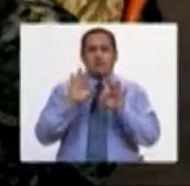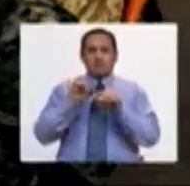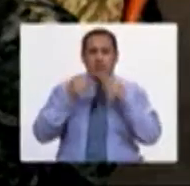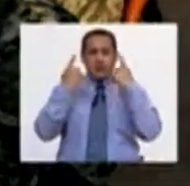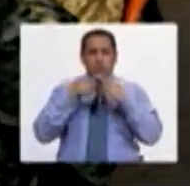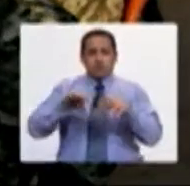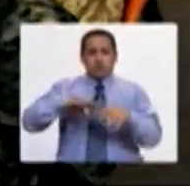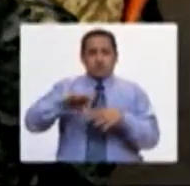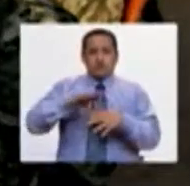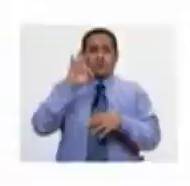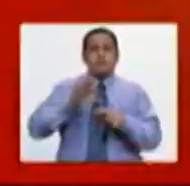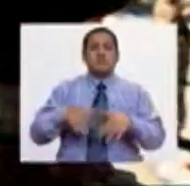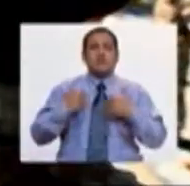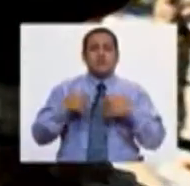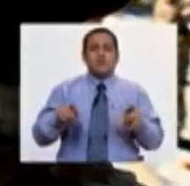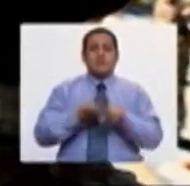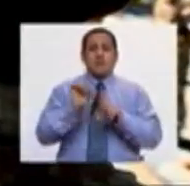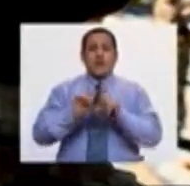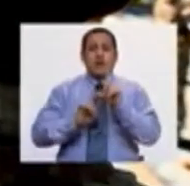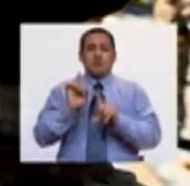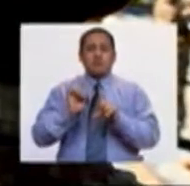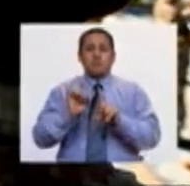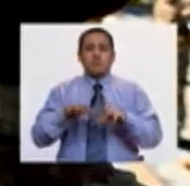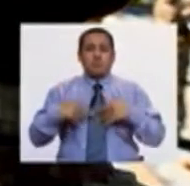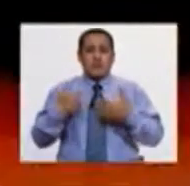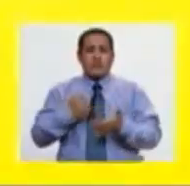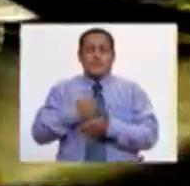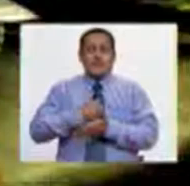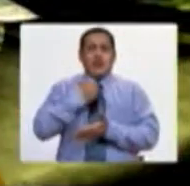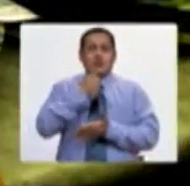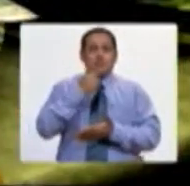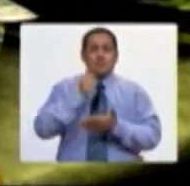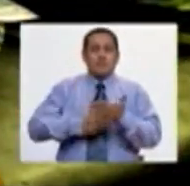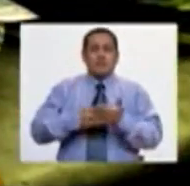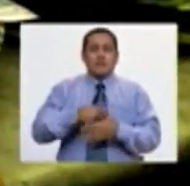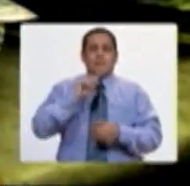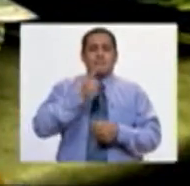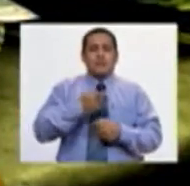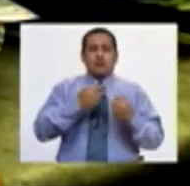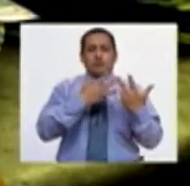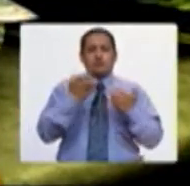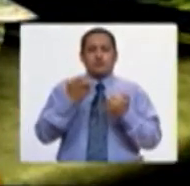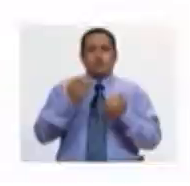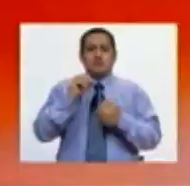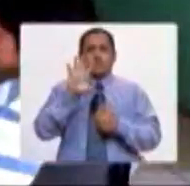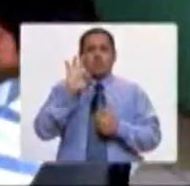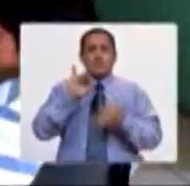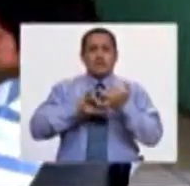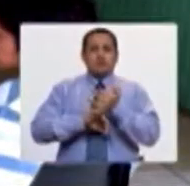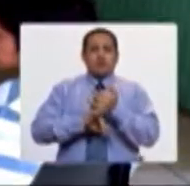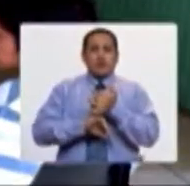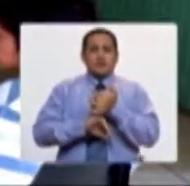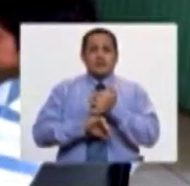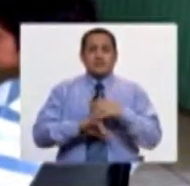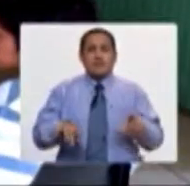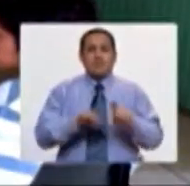seleccionados mediante sorteo, se podían excusar del mismo quienes podían pagar una multa fijada en 1.850